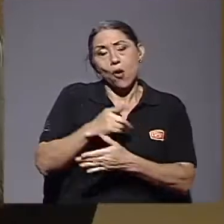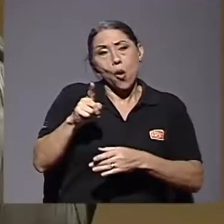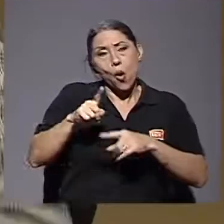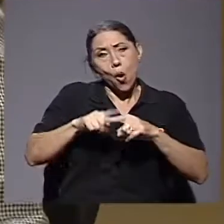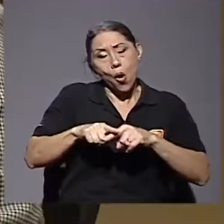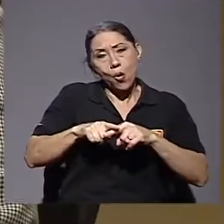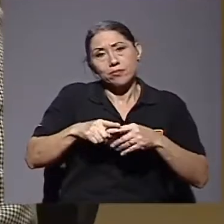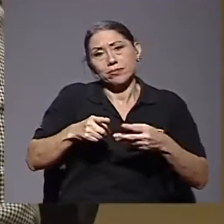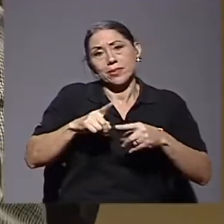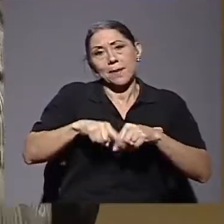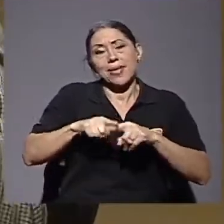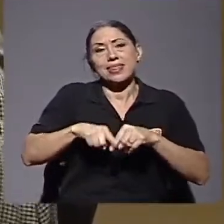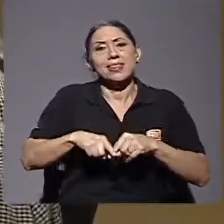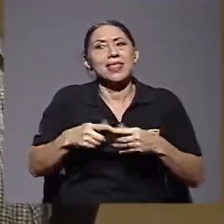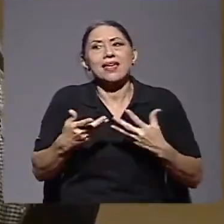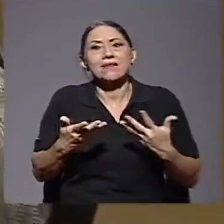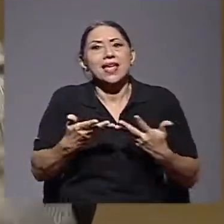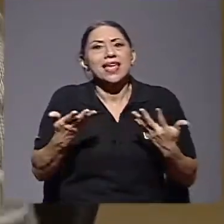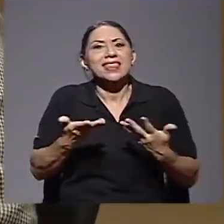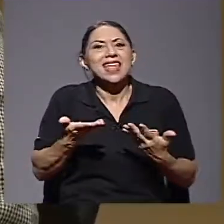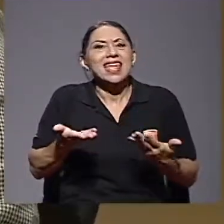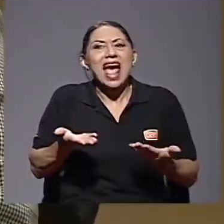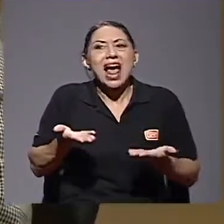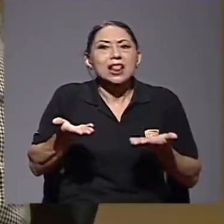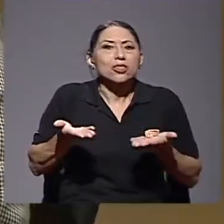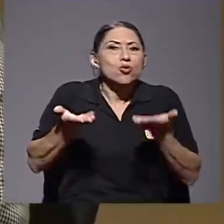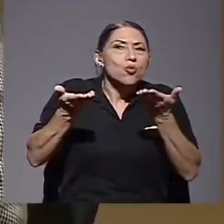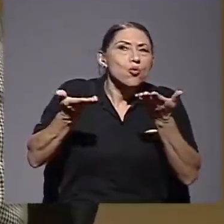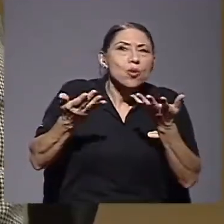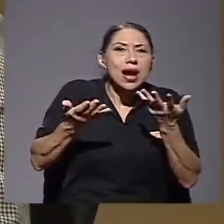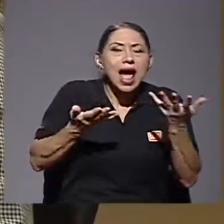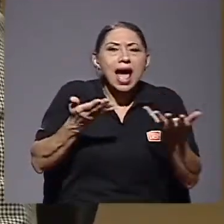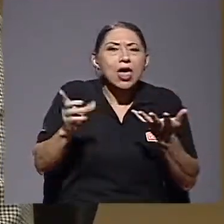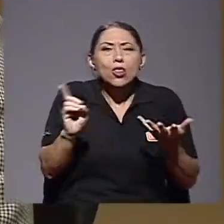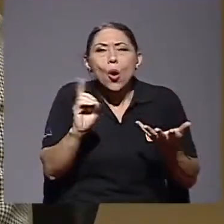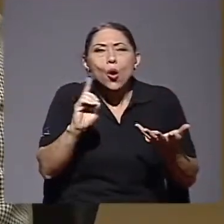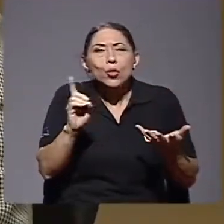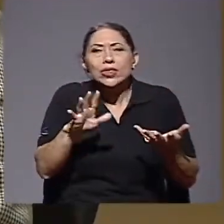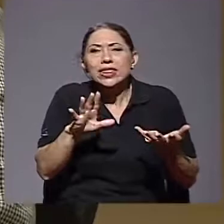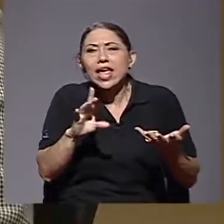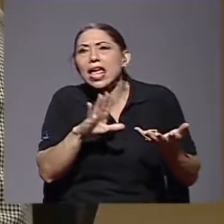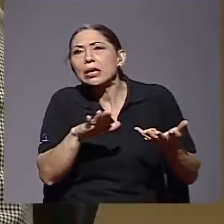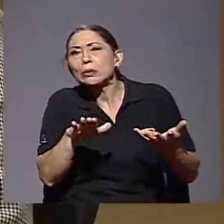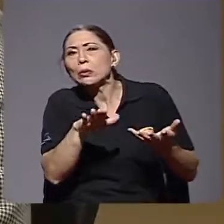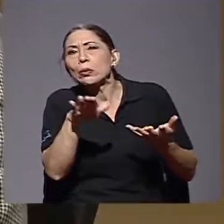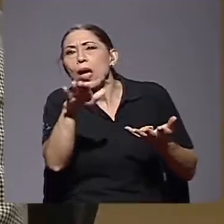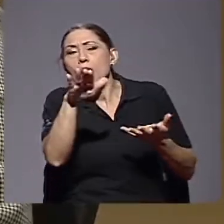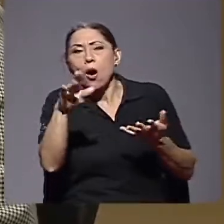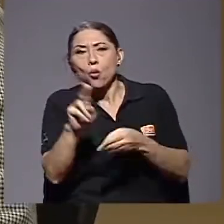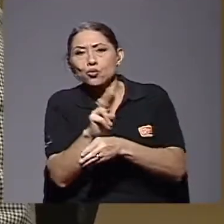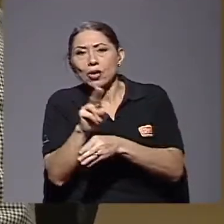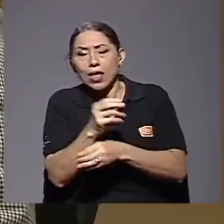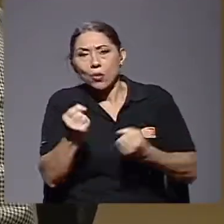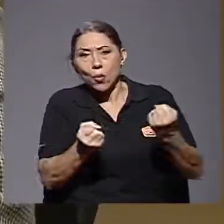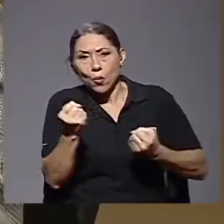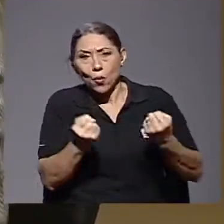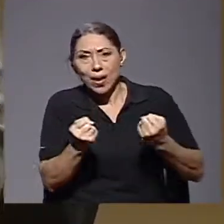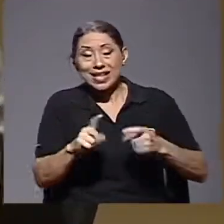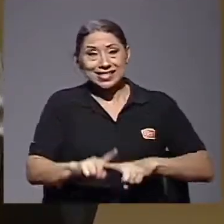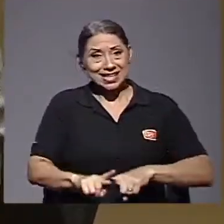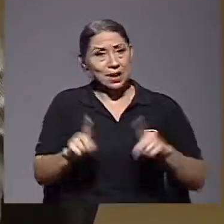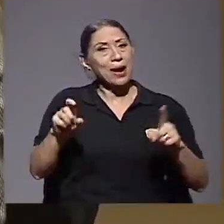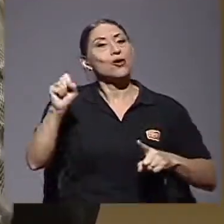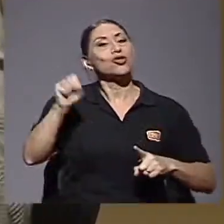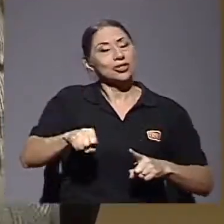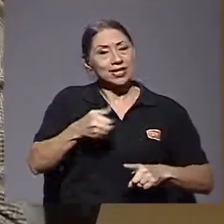en qué altura está, dónde está, digamos, viajando. Sin embargo, sí es